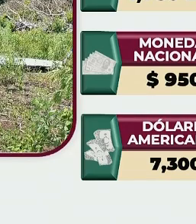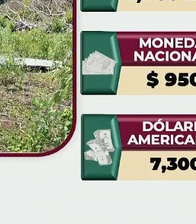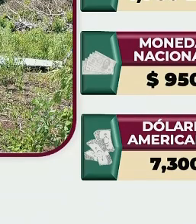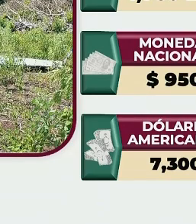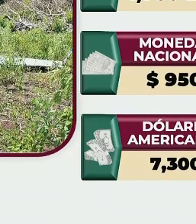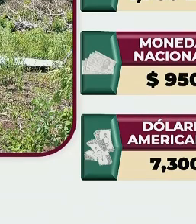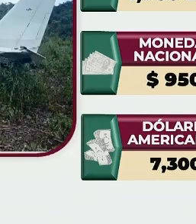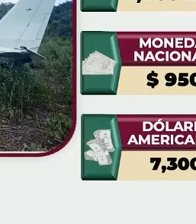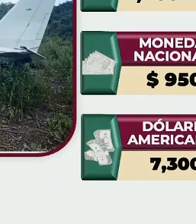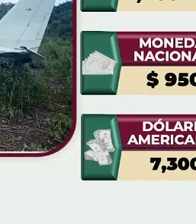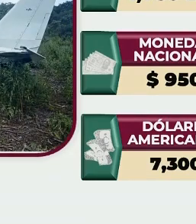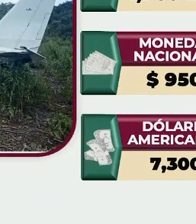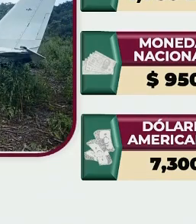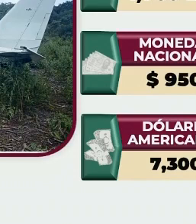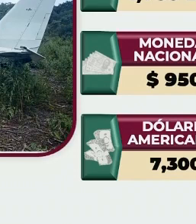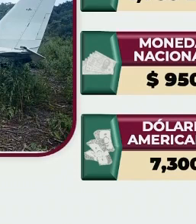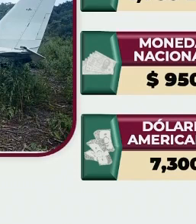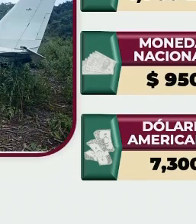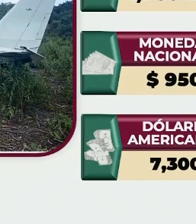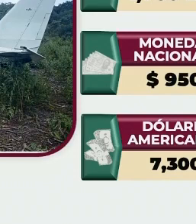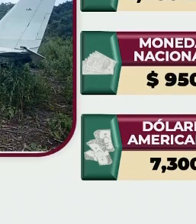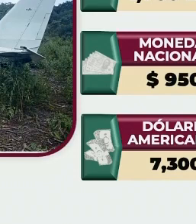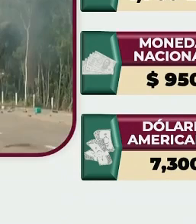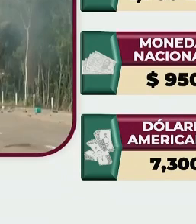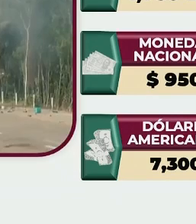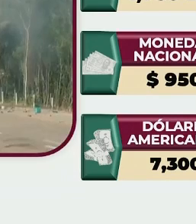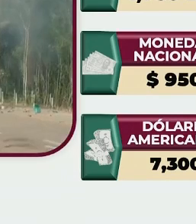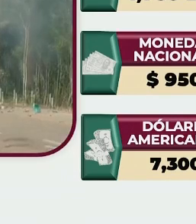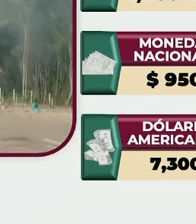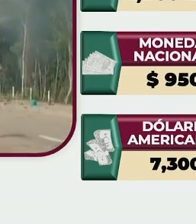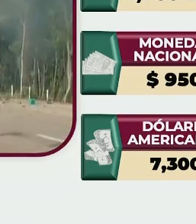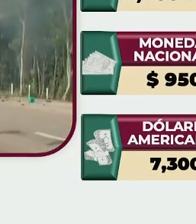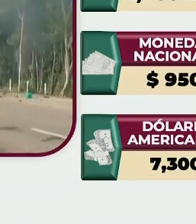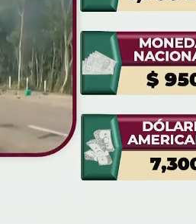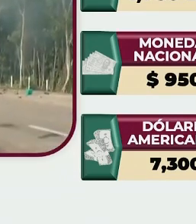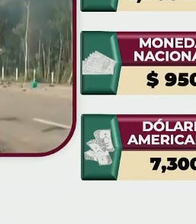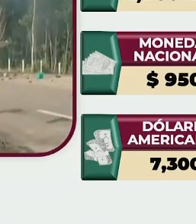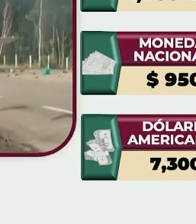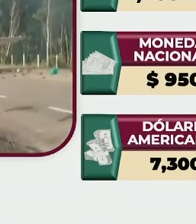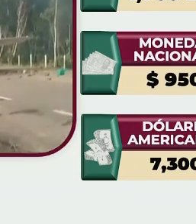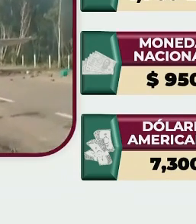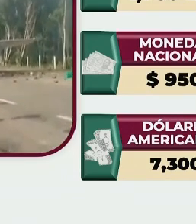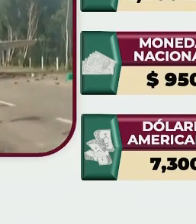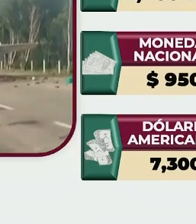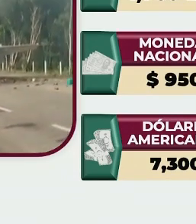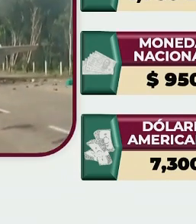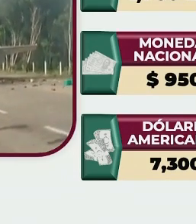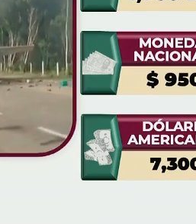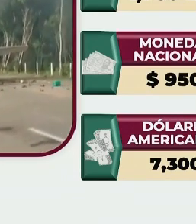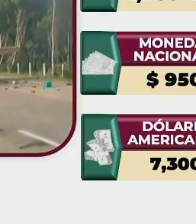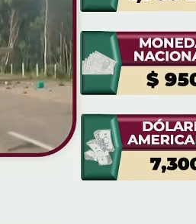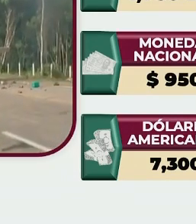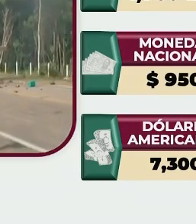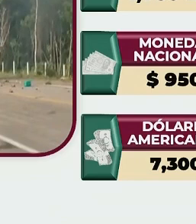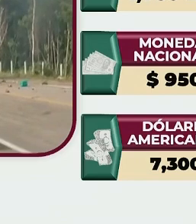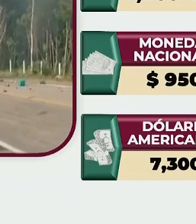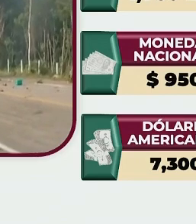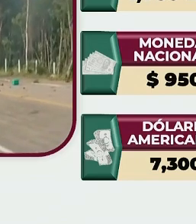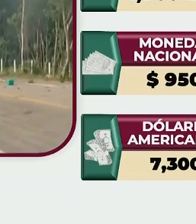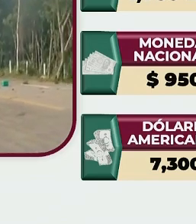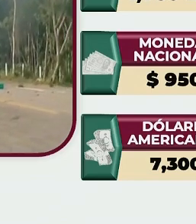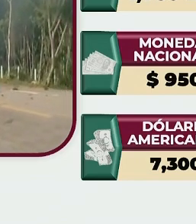15 alertamientos y en 3 trabajos de inteligencia aérea, obteniendo resultados